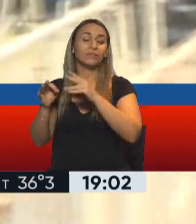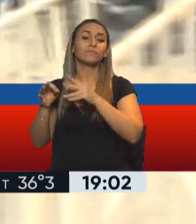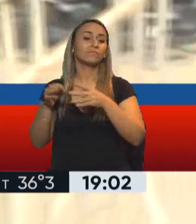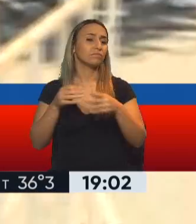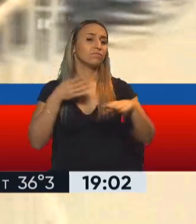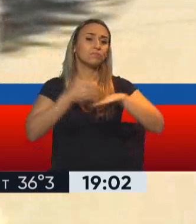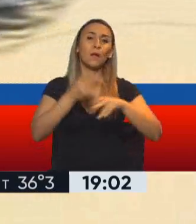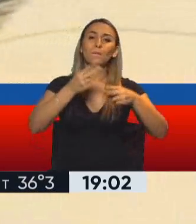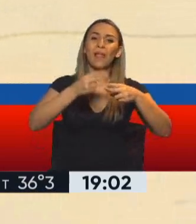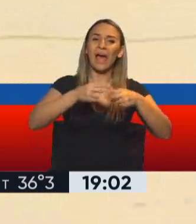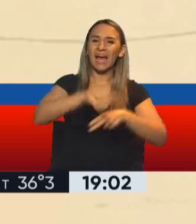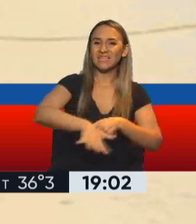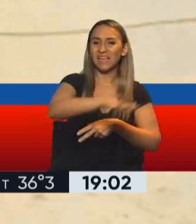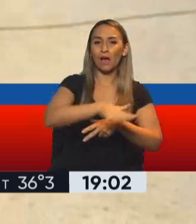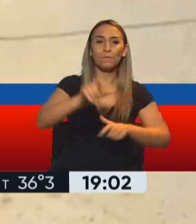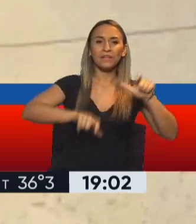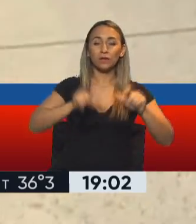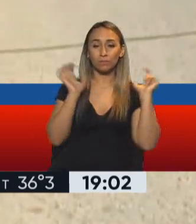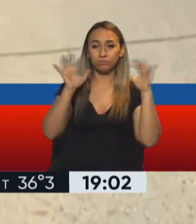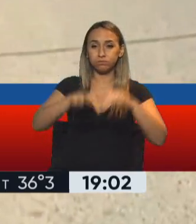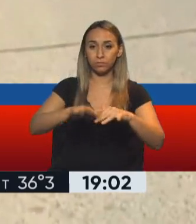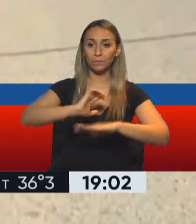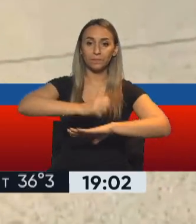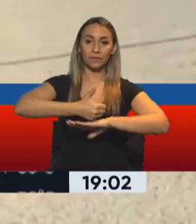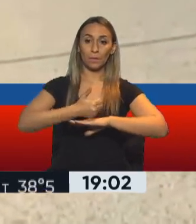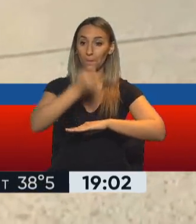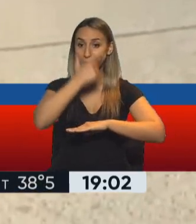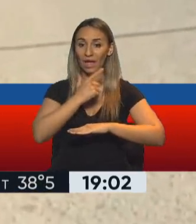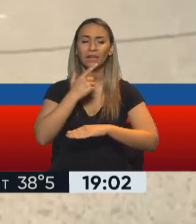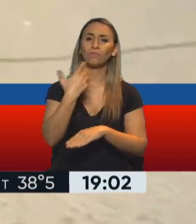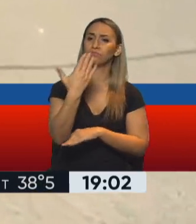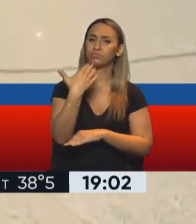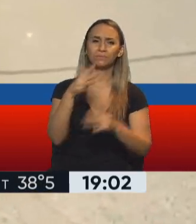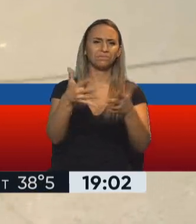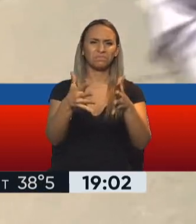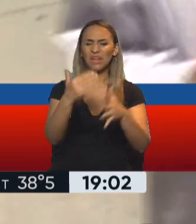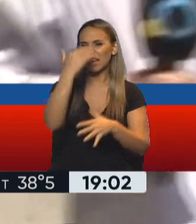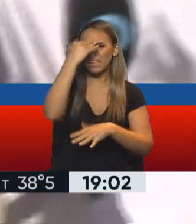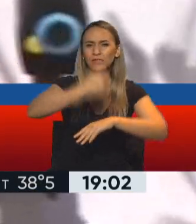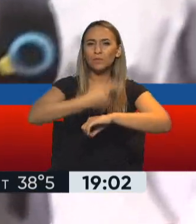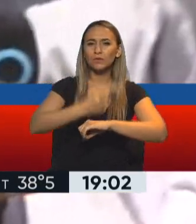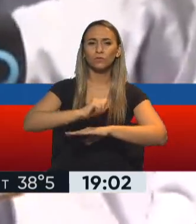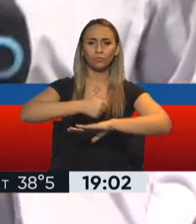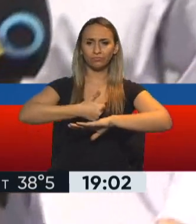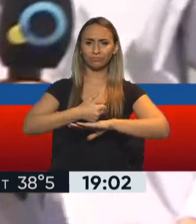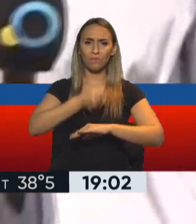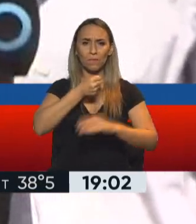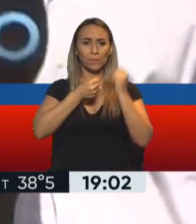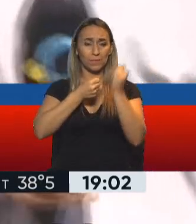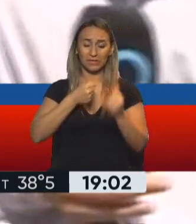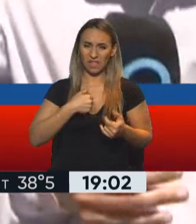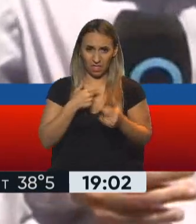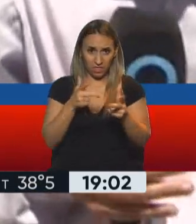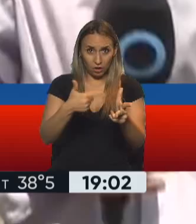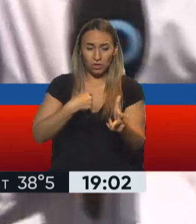plaza. Un discurso de aproximadamente 15 minutos donde manifestó, entre otras cosas, que se sentía